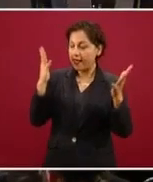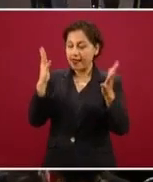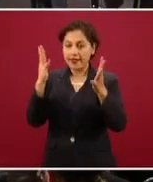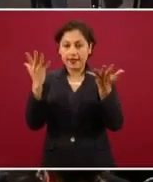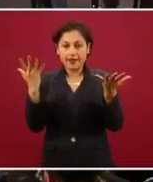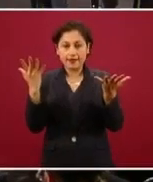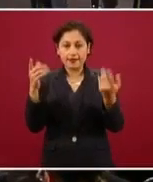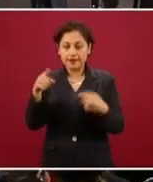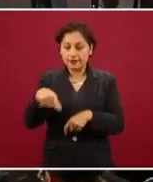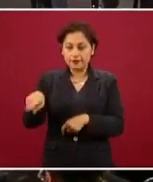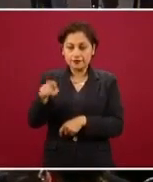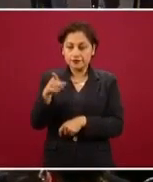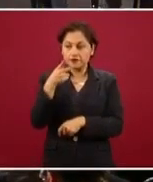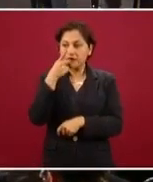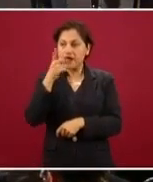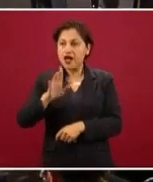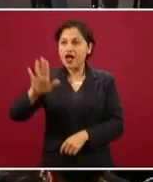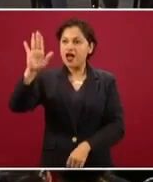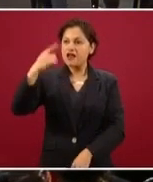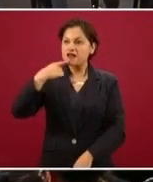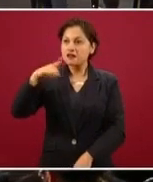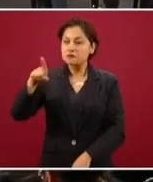Nadie decía nada.